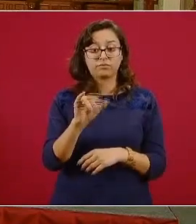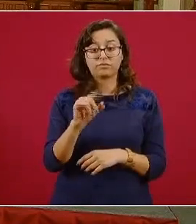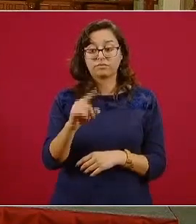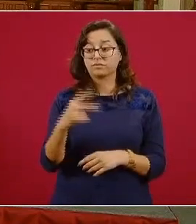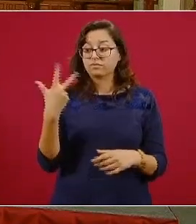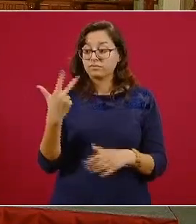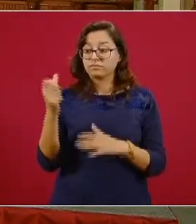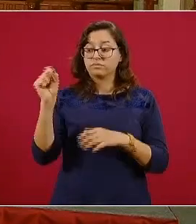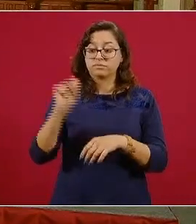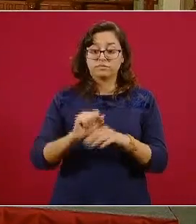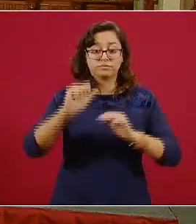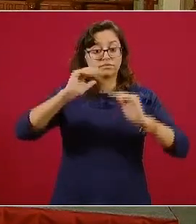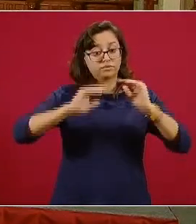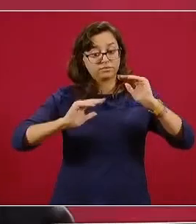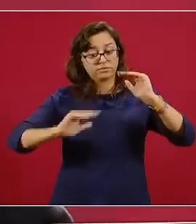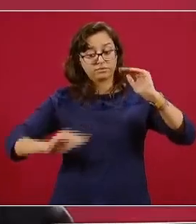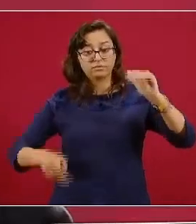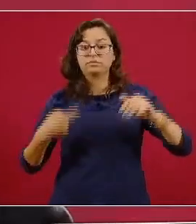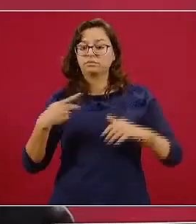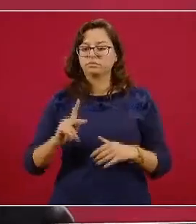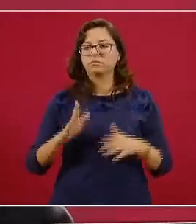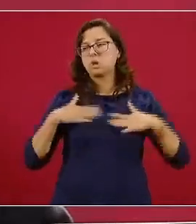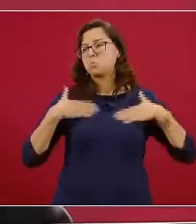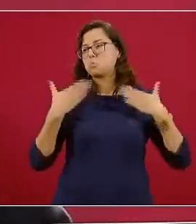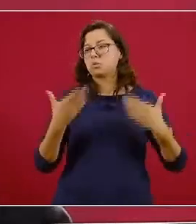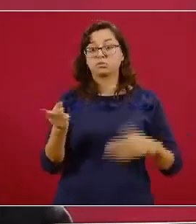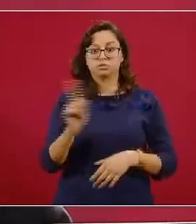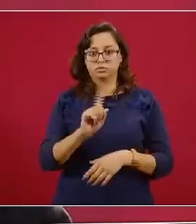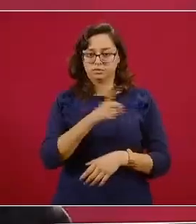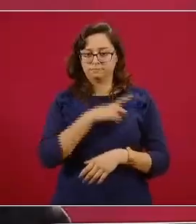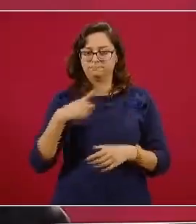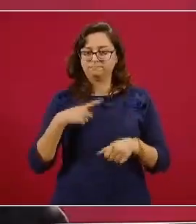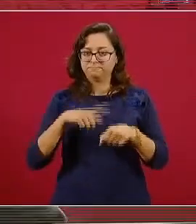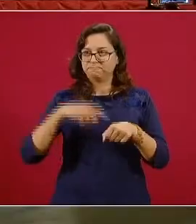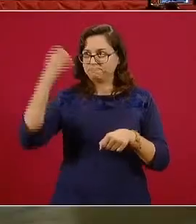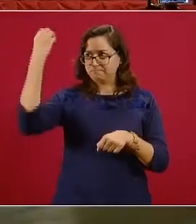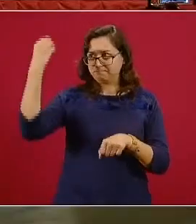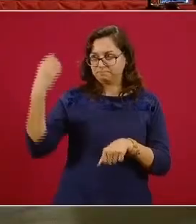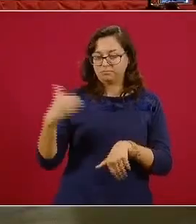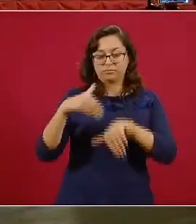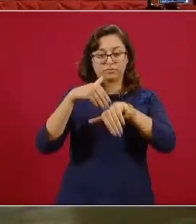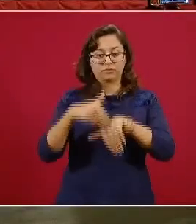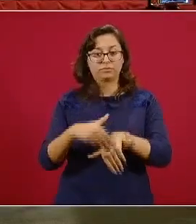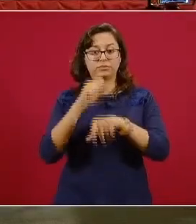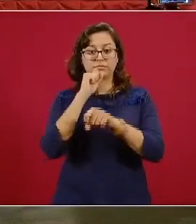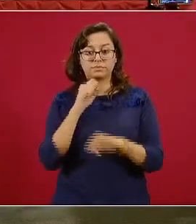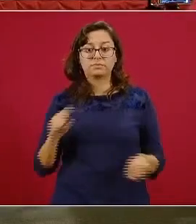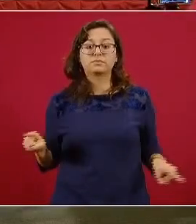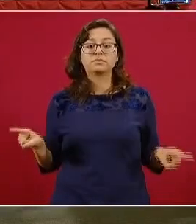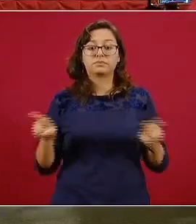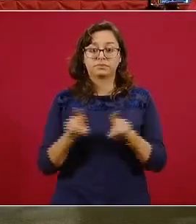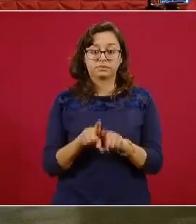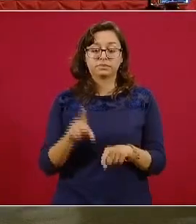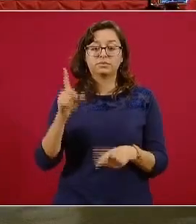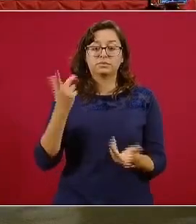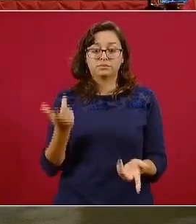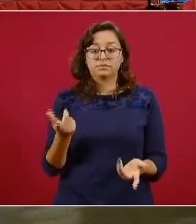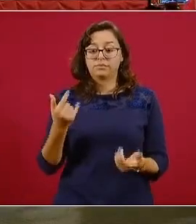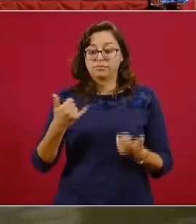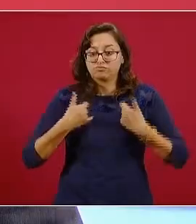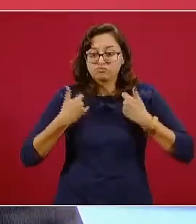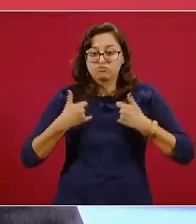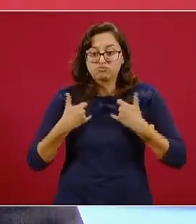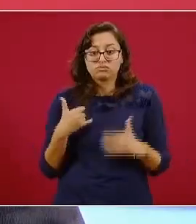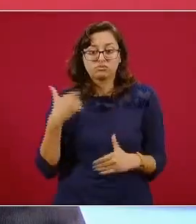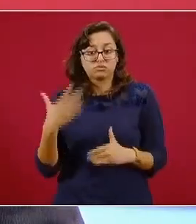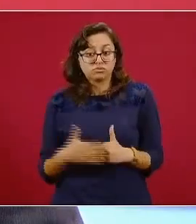baja, pero no hay que confiarnos, hay que seguir las indicaciones del semáforo. Y en el componente temático, recordar que el embarazo adolescente es